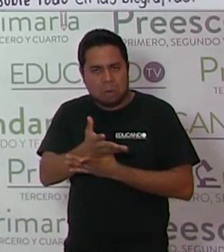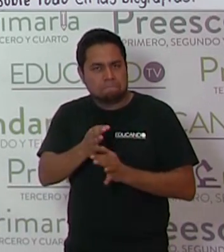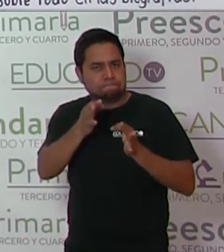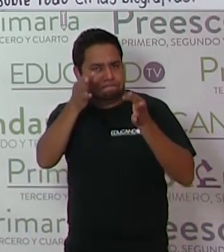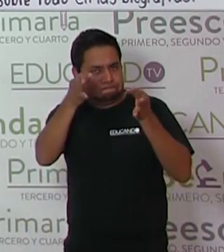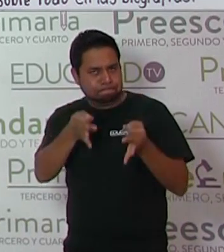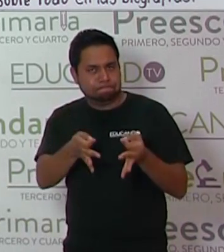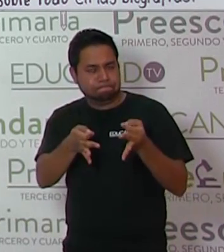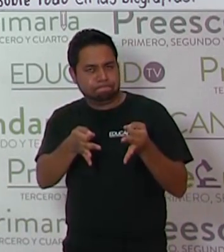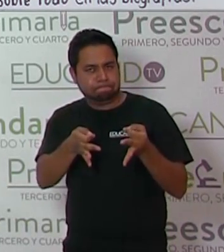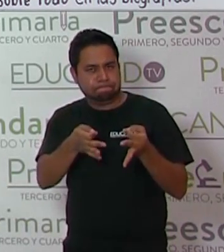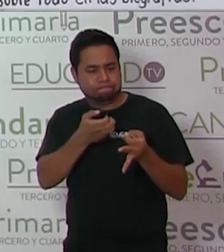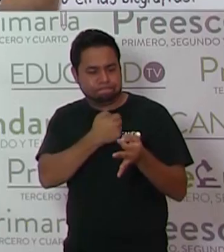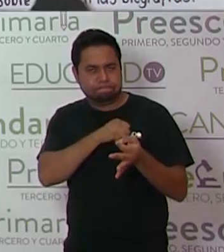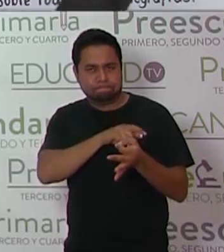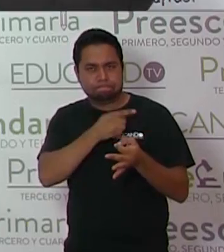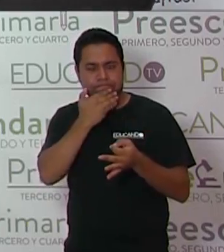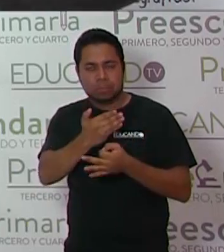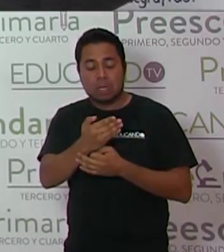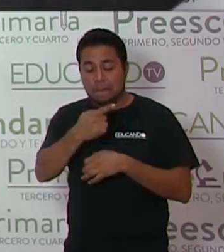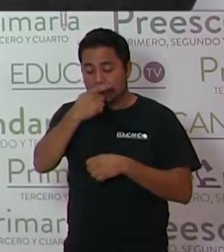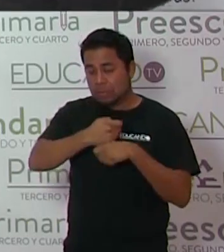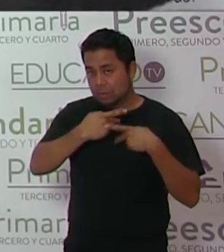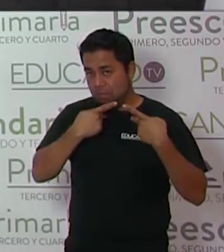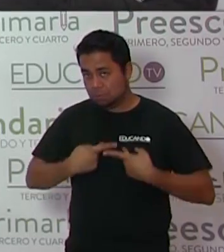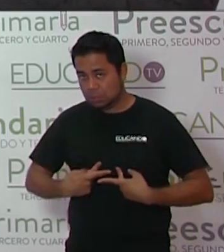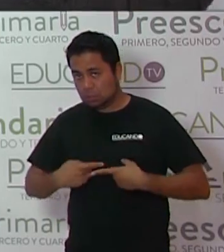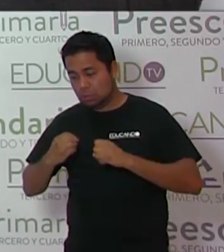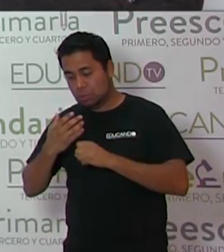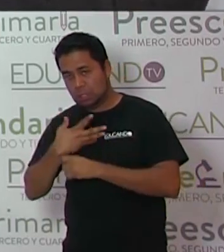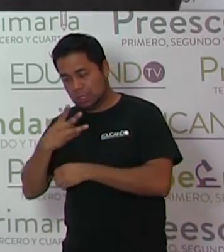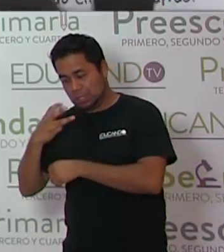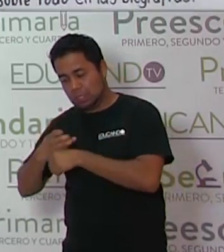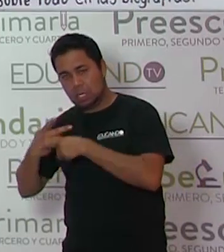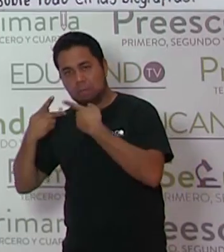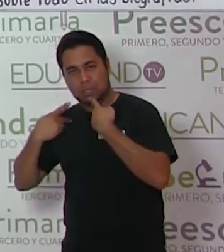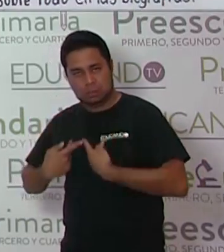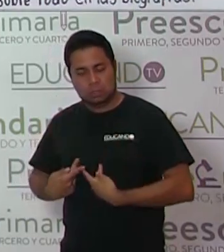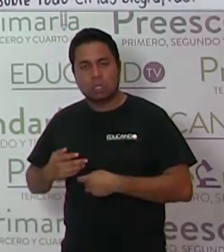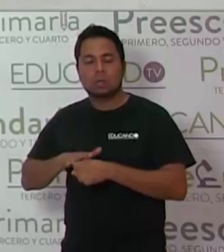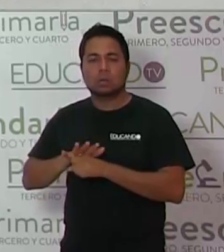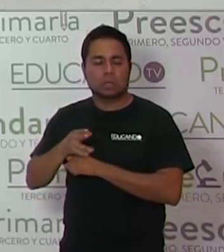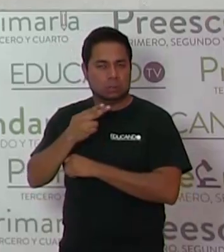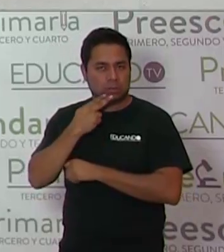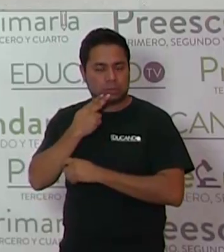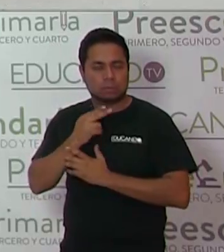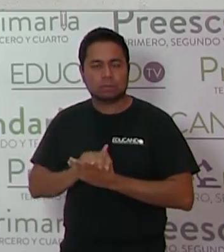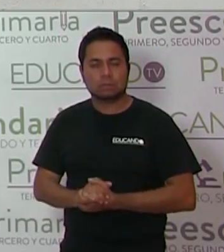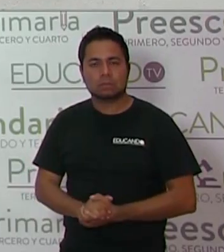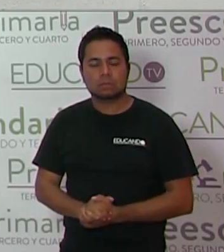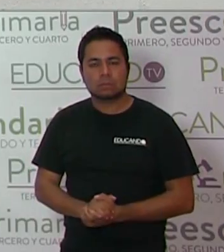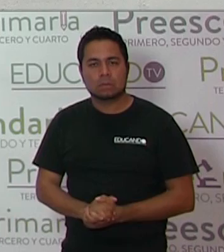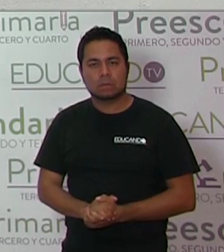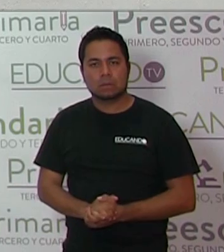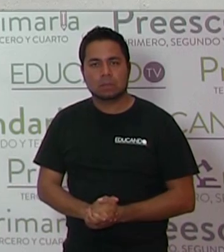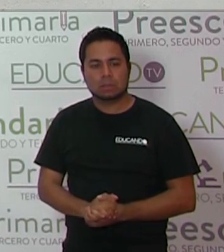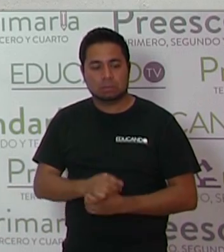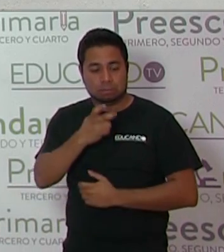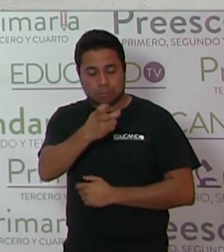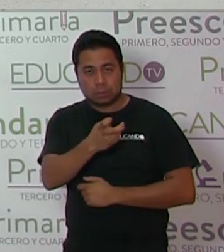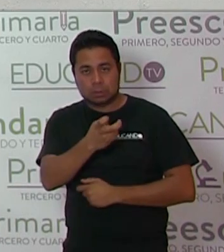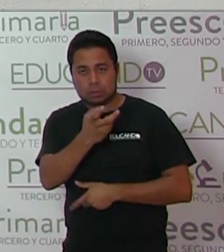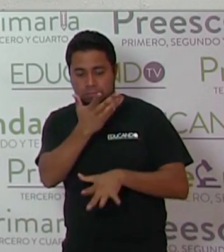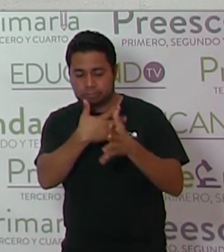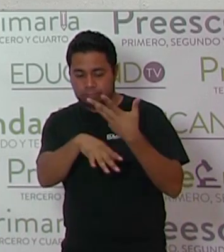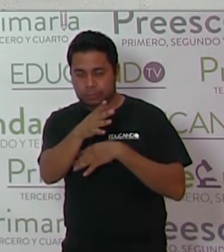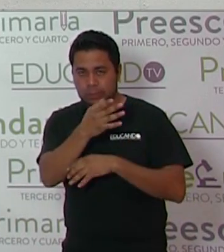sana, ¿está en primera persona o está en tercera persona? Está